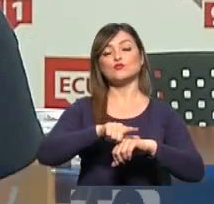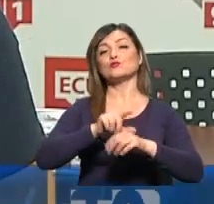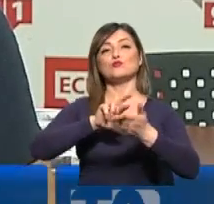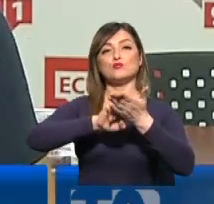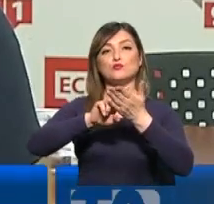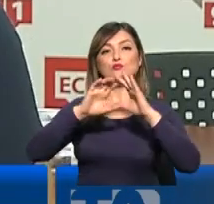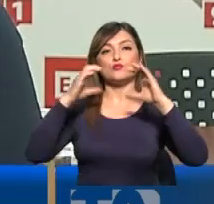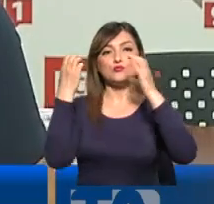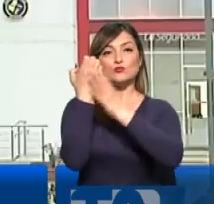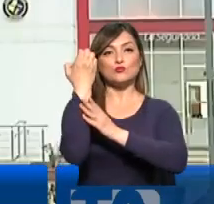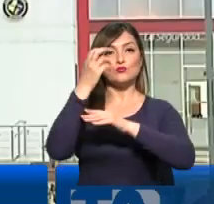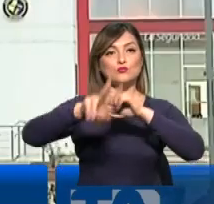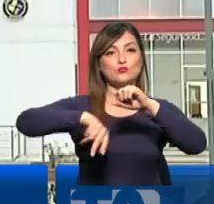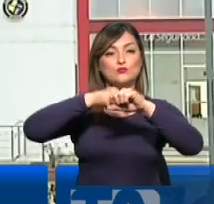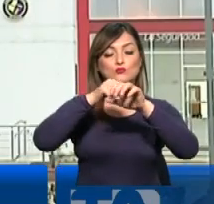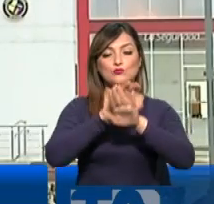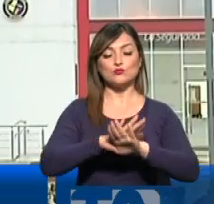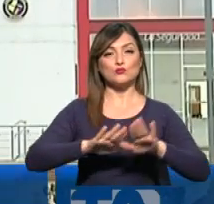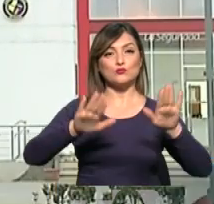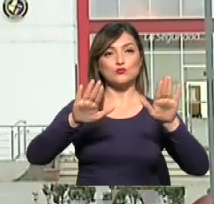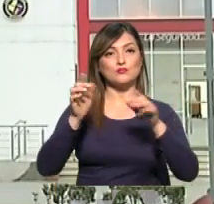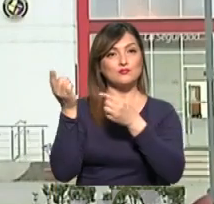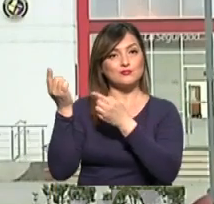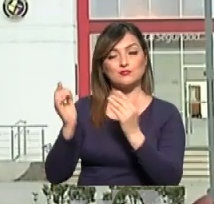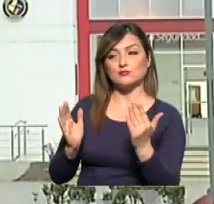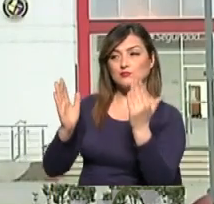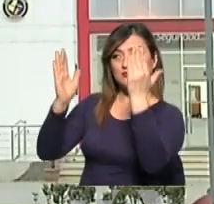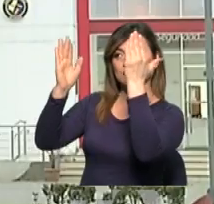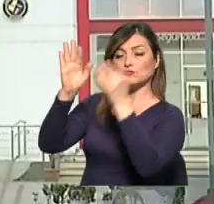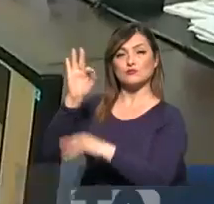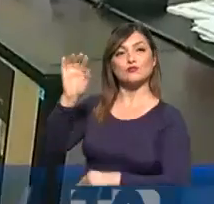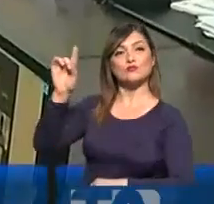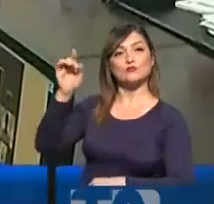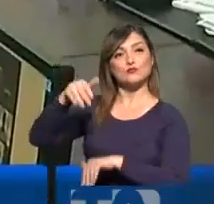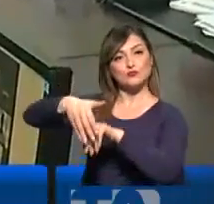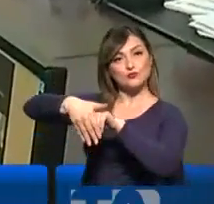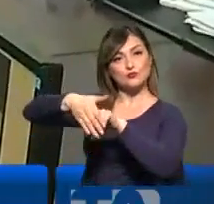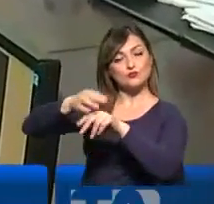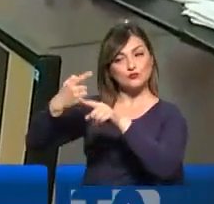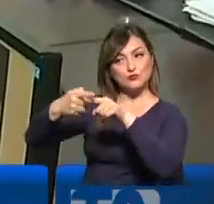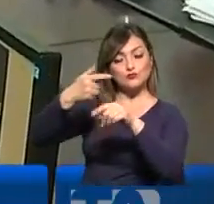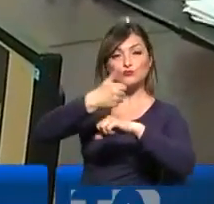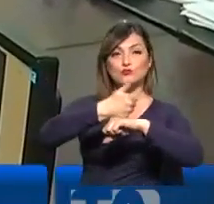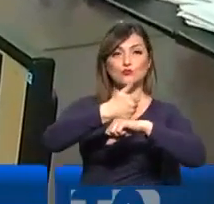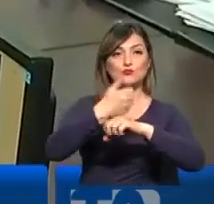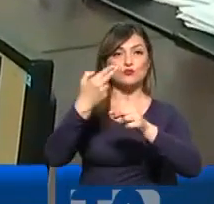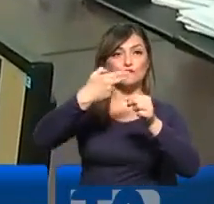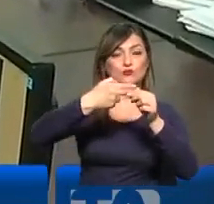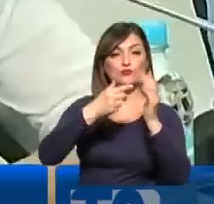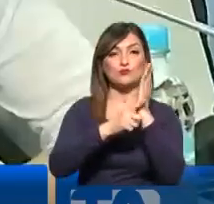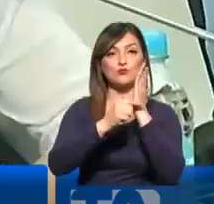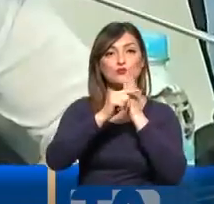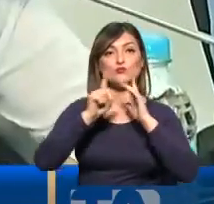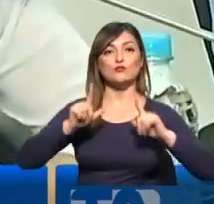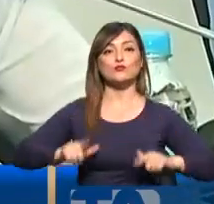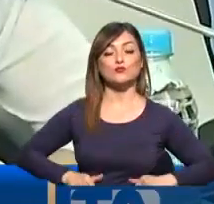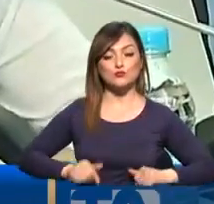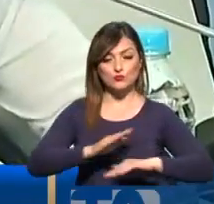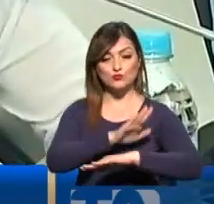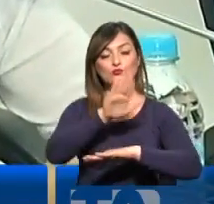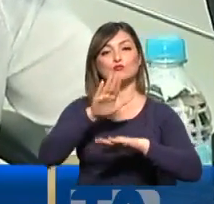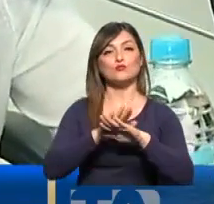Nacional que se desarrolló aquí en el ECU 911 de Machala. Varias autoridades presentes, una de ellas a la ministra de Salud, que se refirió al